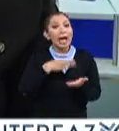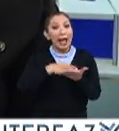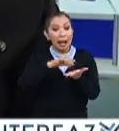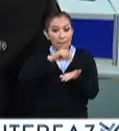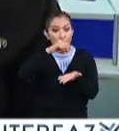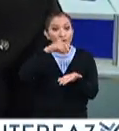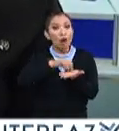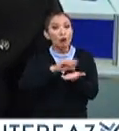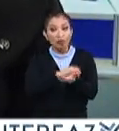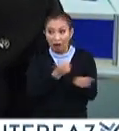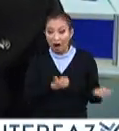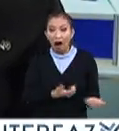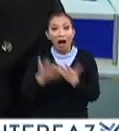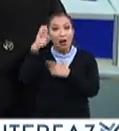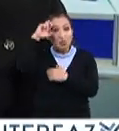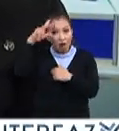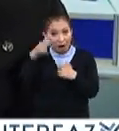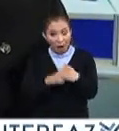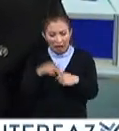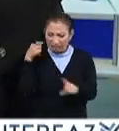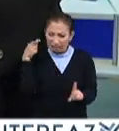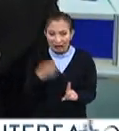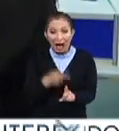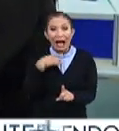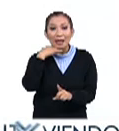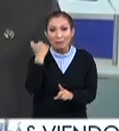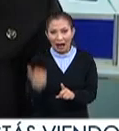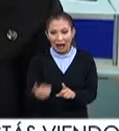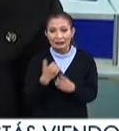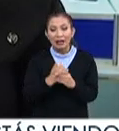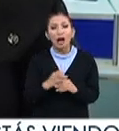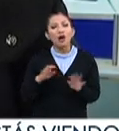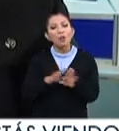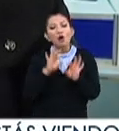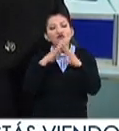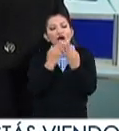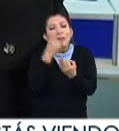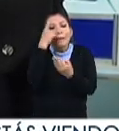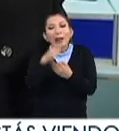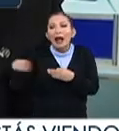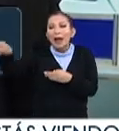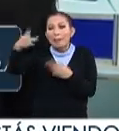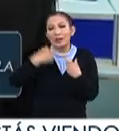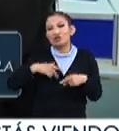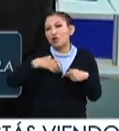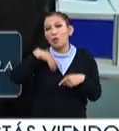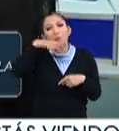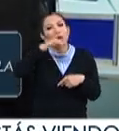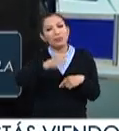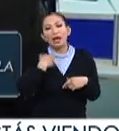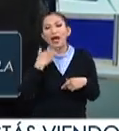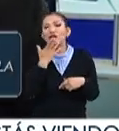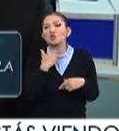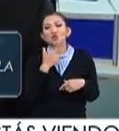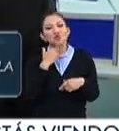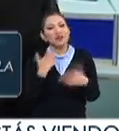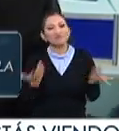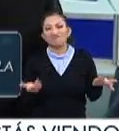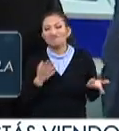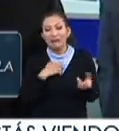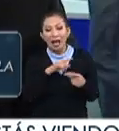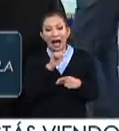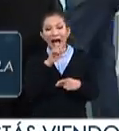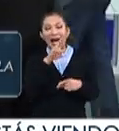está exportando a Europa, específicamente a Alemania, como una alternativa más para las personas que no pueden consumir azúcar.